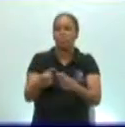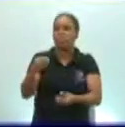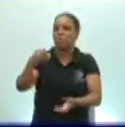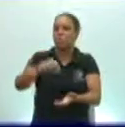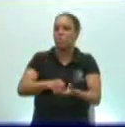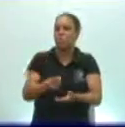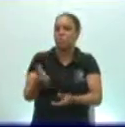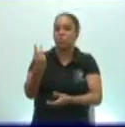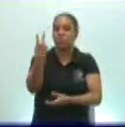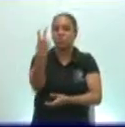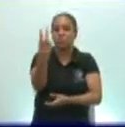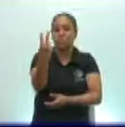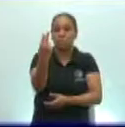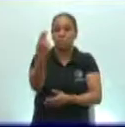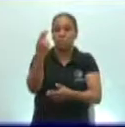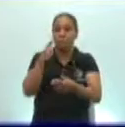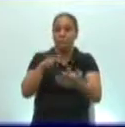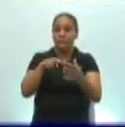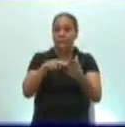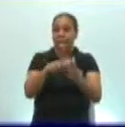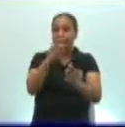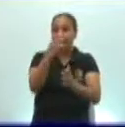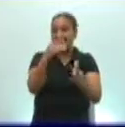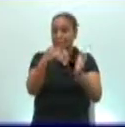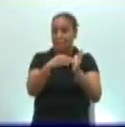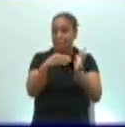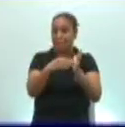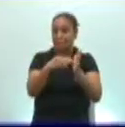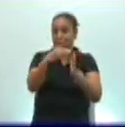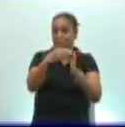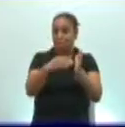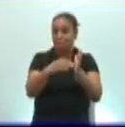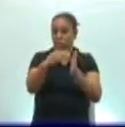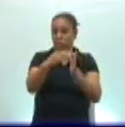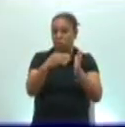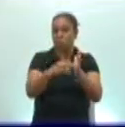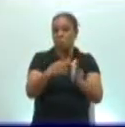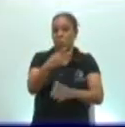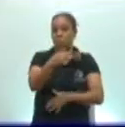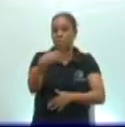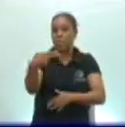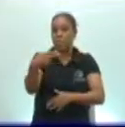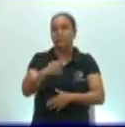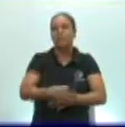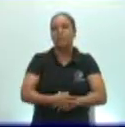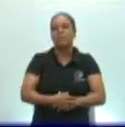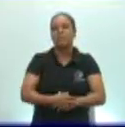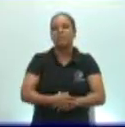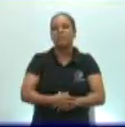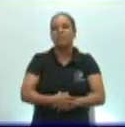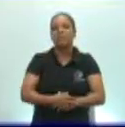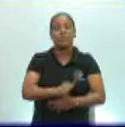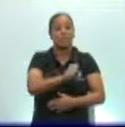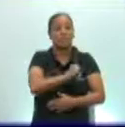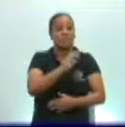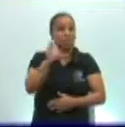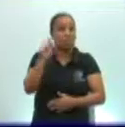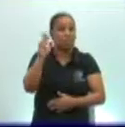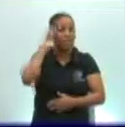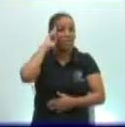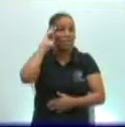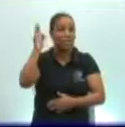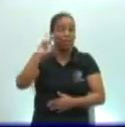2 debajo del símbolo químico del hidrógeno. Y quiero decirles que recuerden que